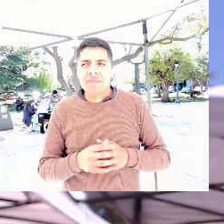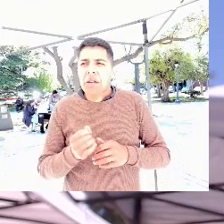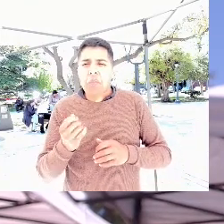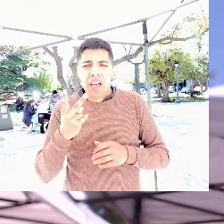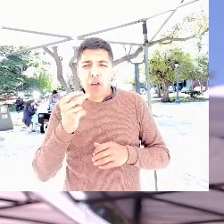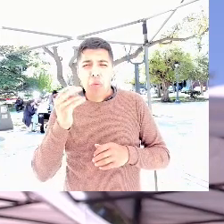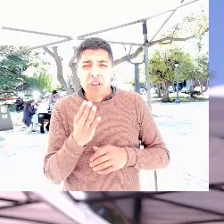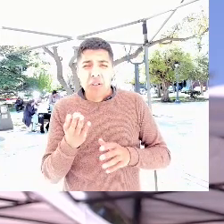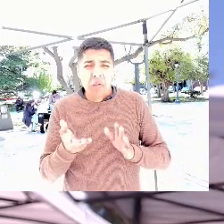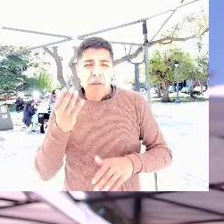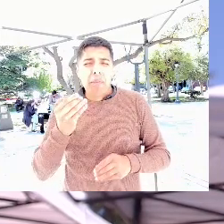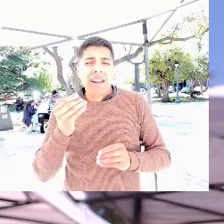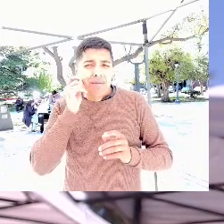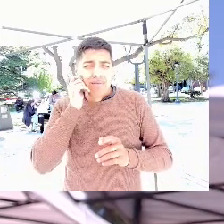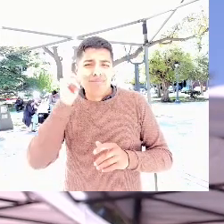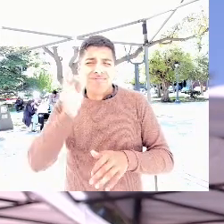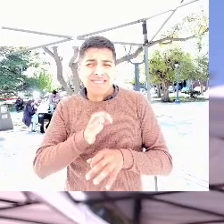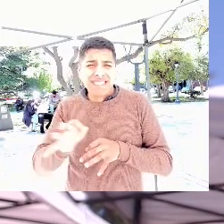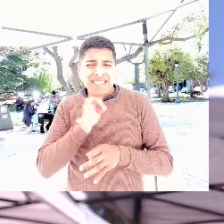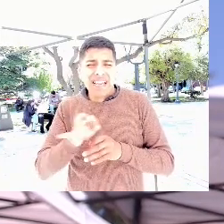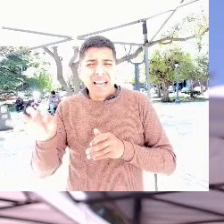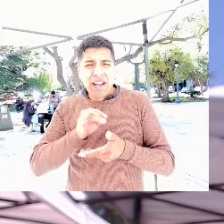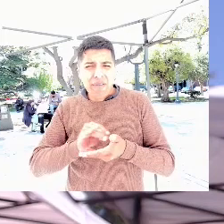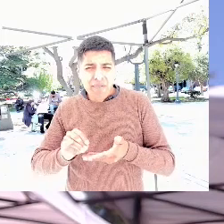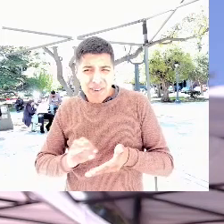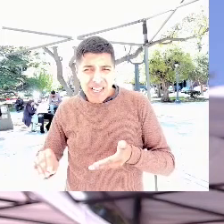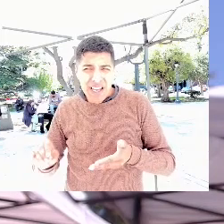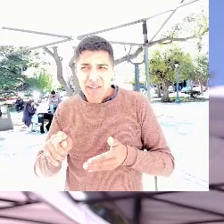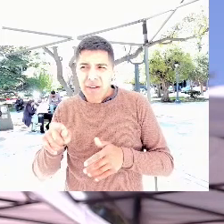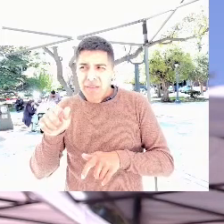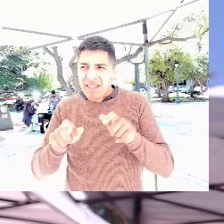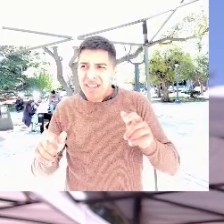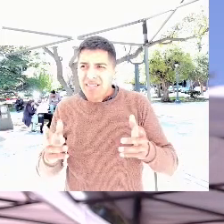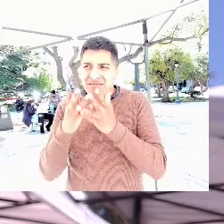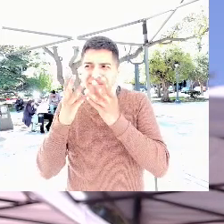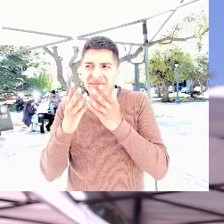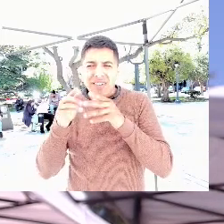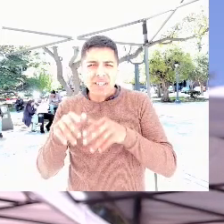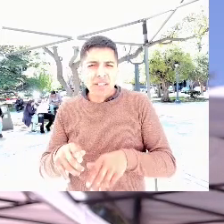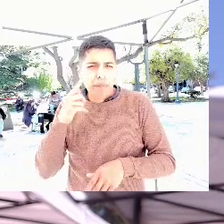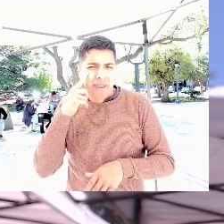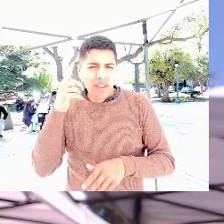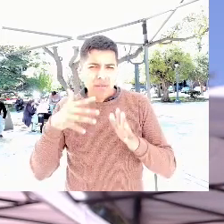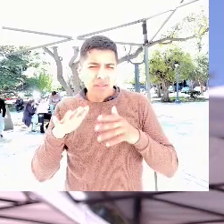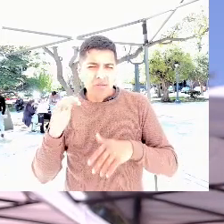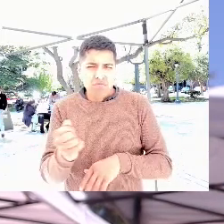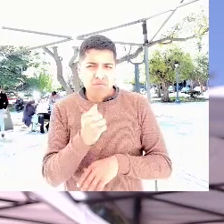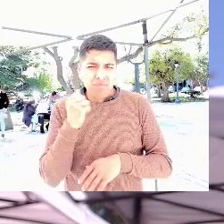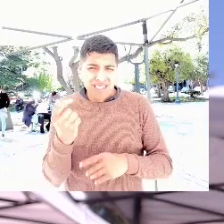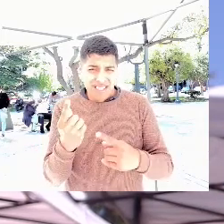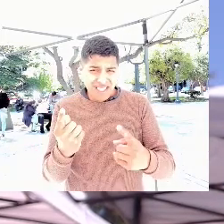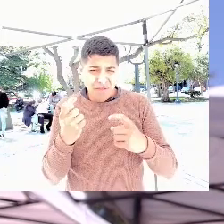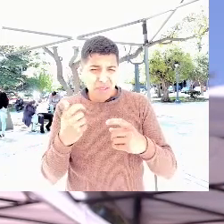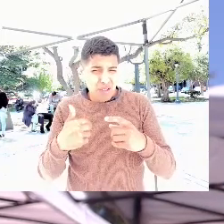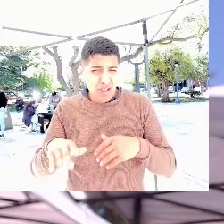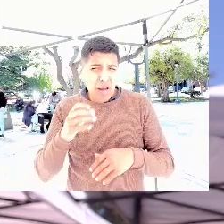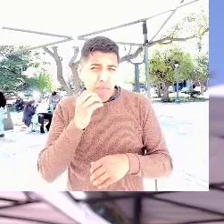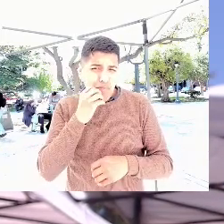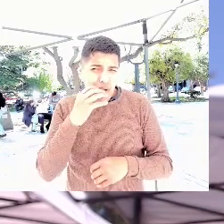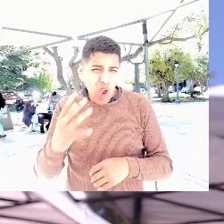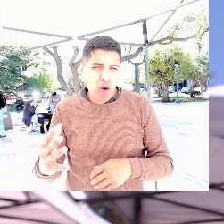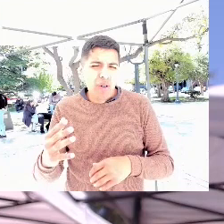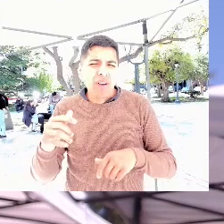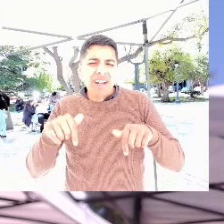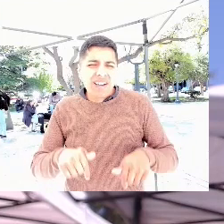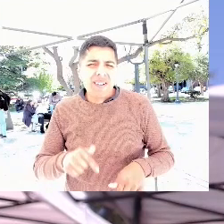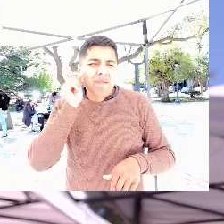relacionada a la capacitación del empleo. Capacitación que yo creo que es sumamente necesario seguir reforzando, porque nosotros